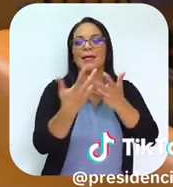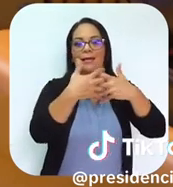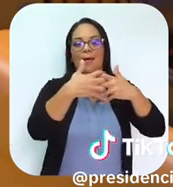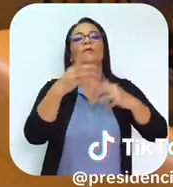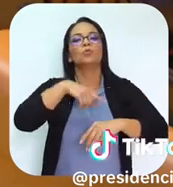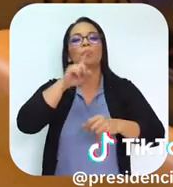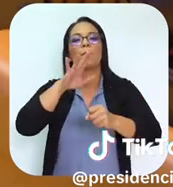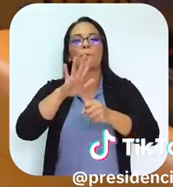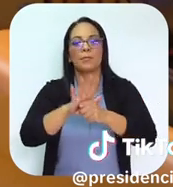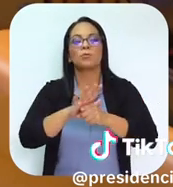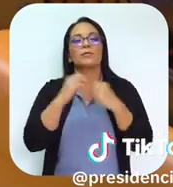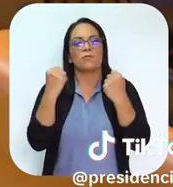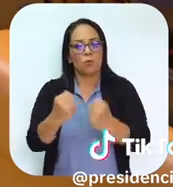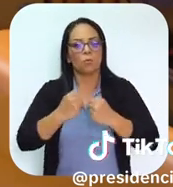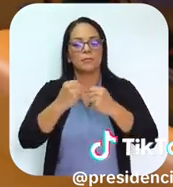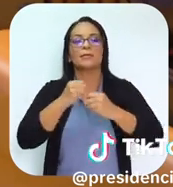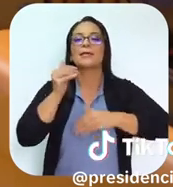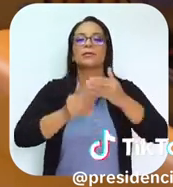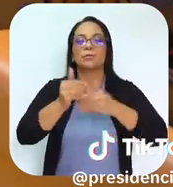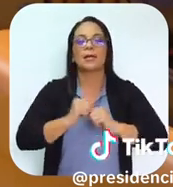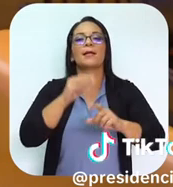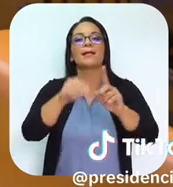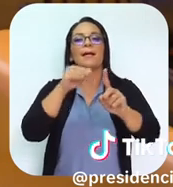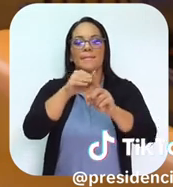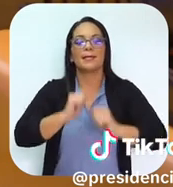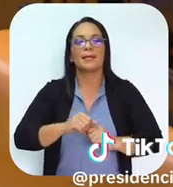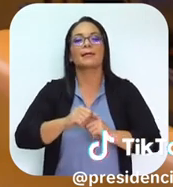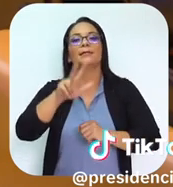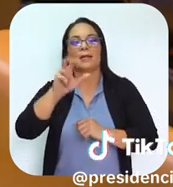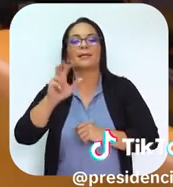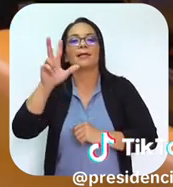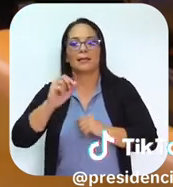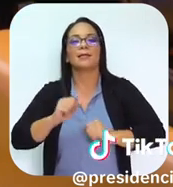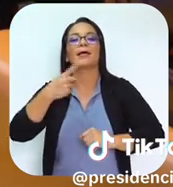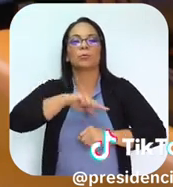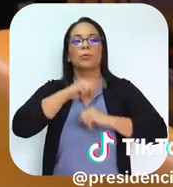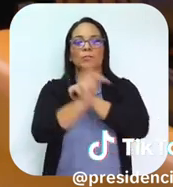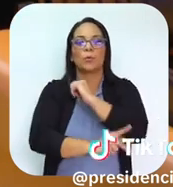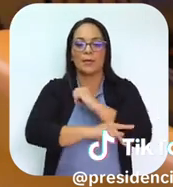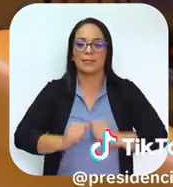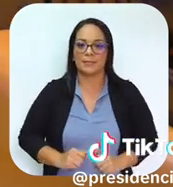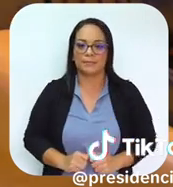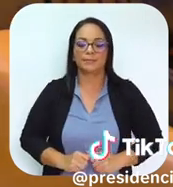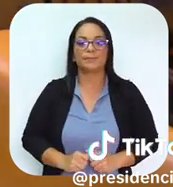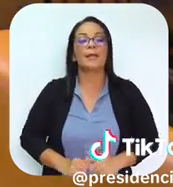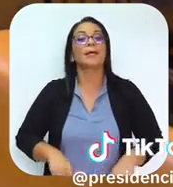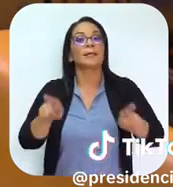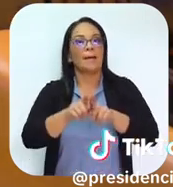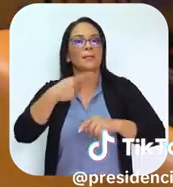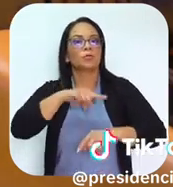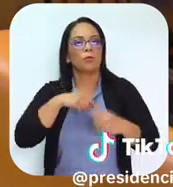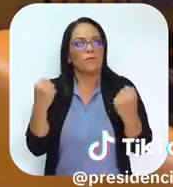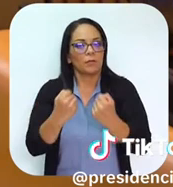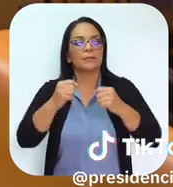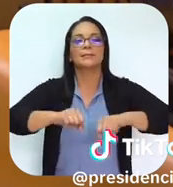integrada por lo que estamos comprometidos a rubos tu ser y gestionar la meta en nuestro país En